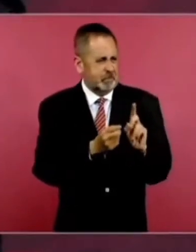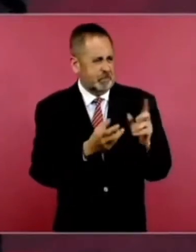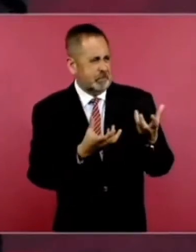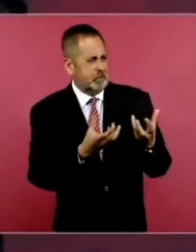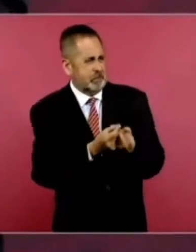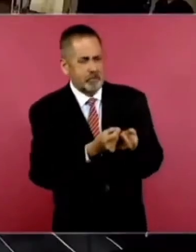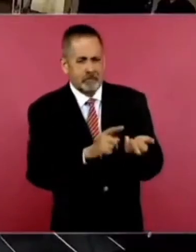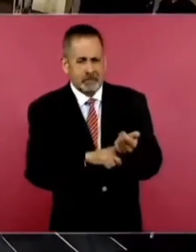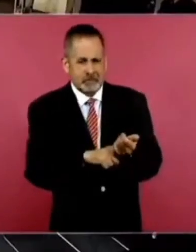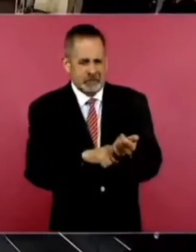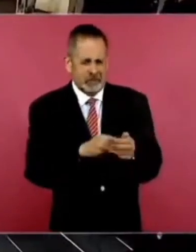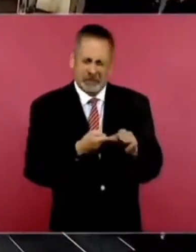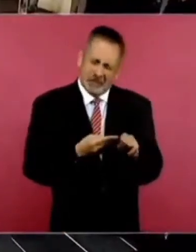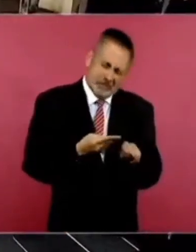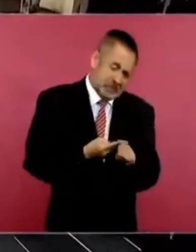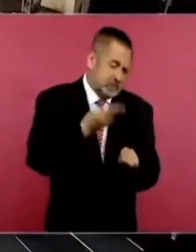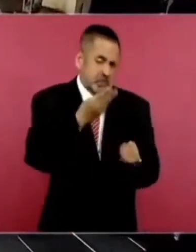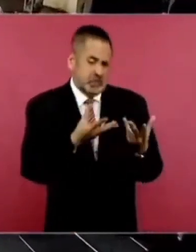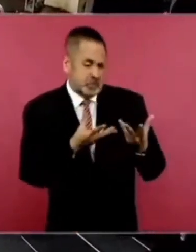son ultras.